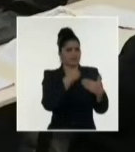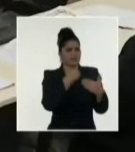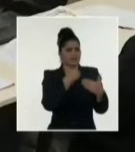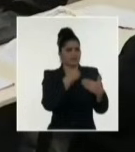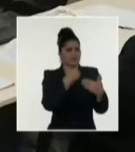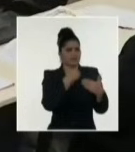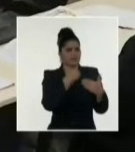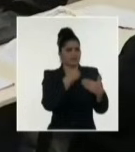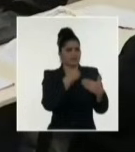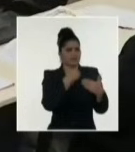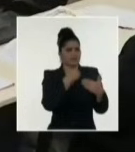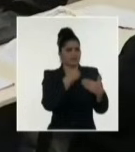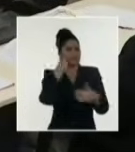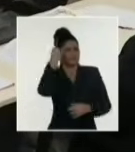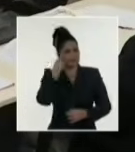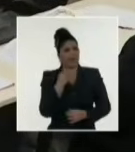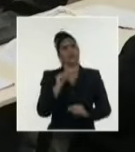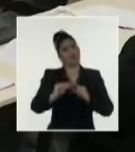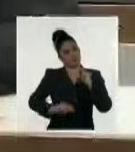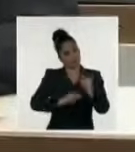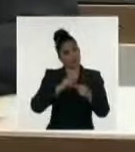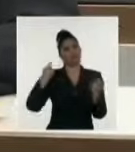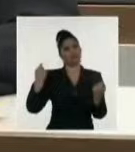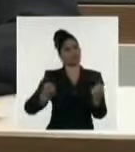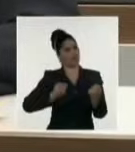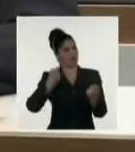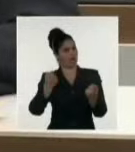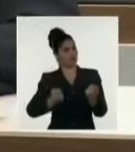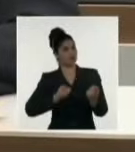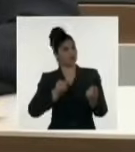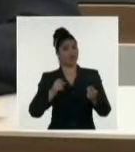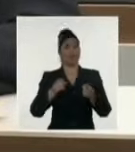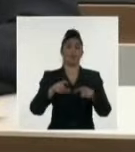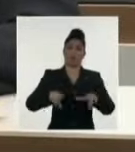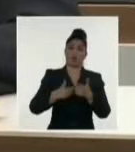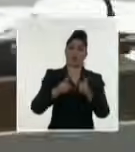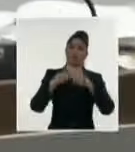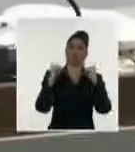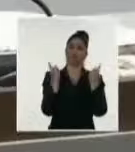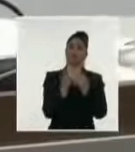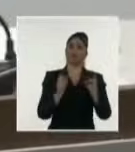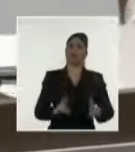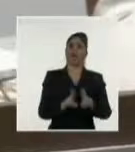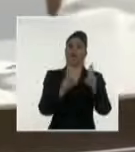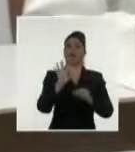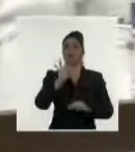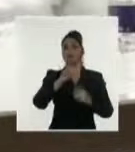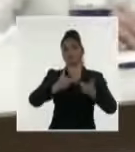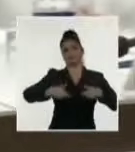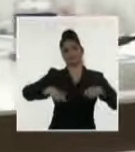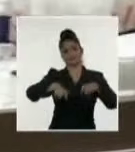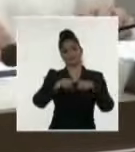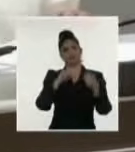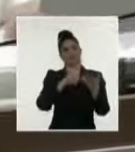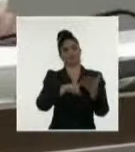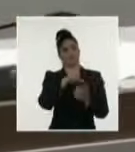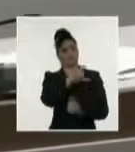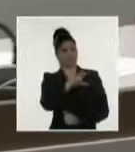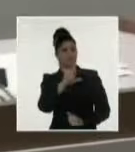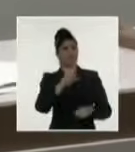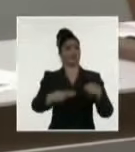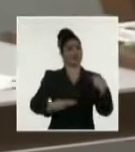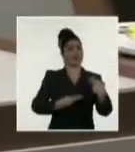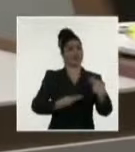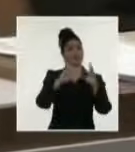eh lisette Márquez Los acuerdos del octavo congreso del partido derivaron en alrededor de 61,000 propuestas